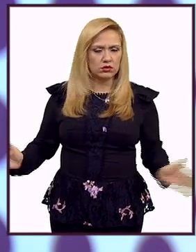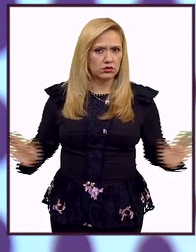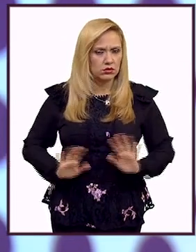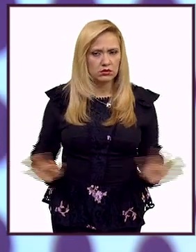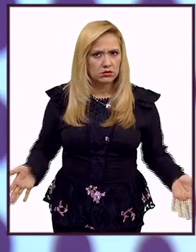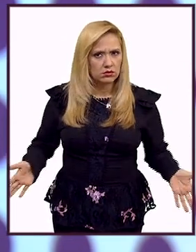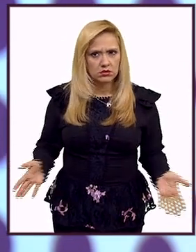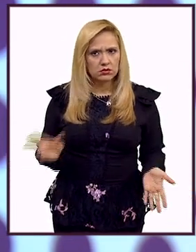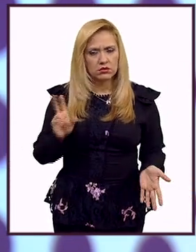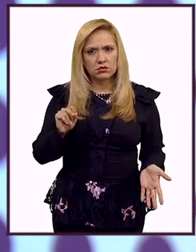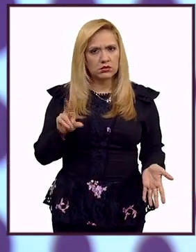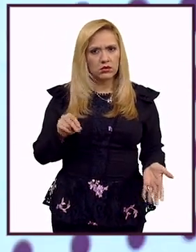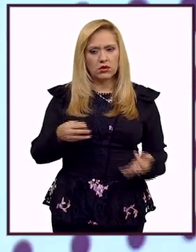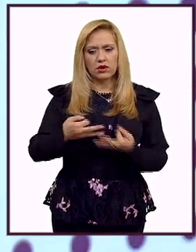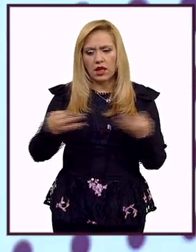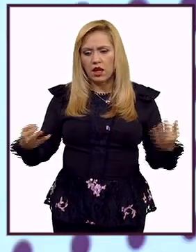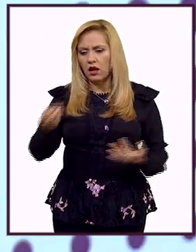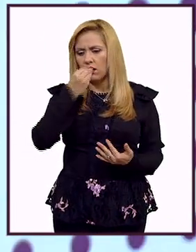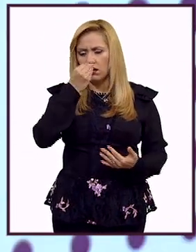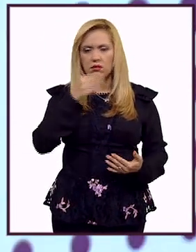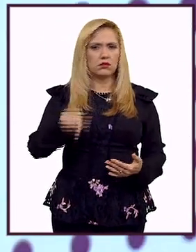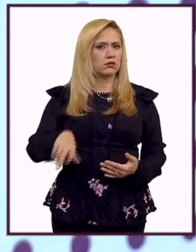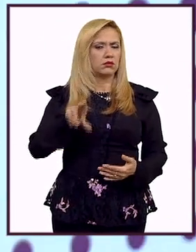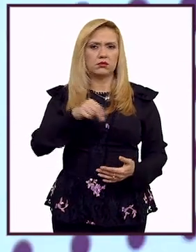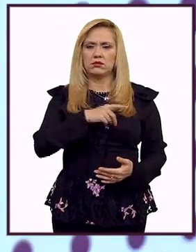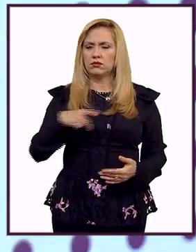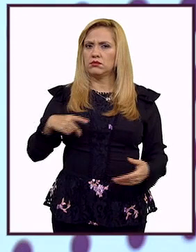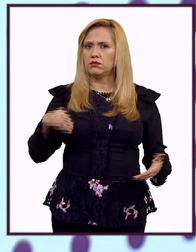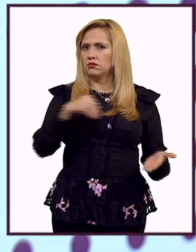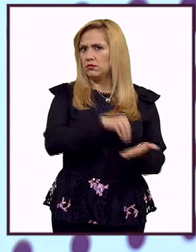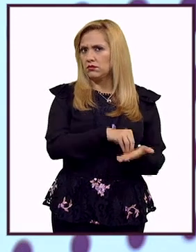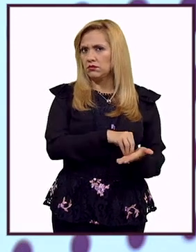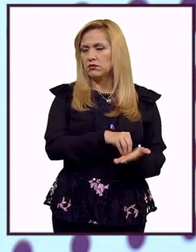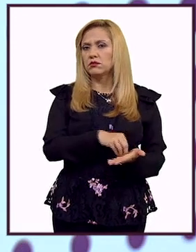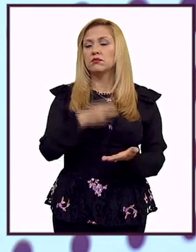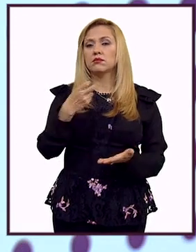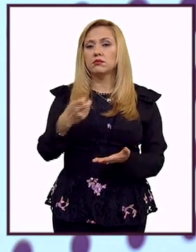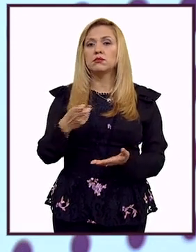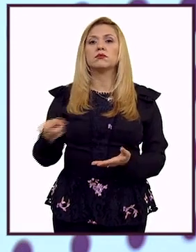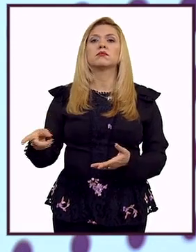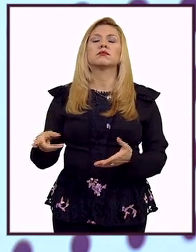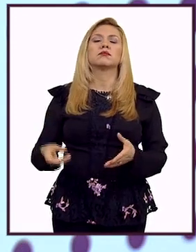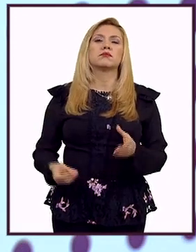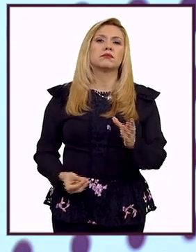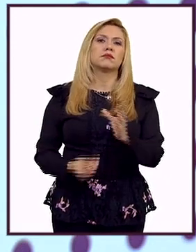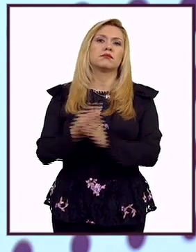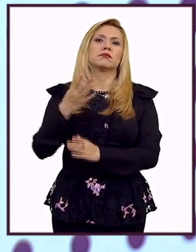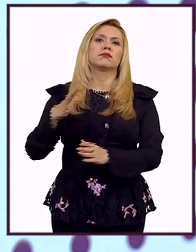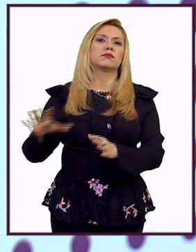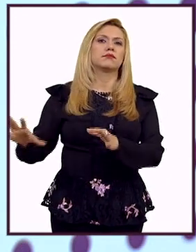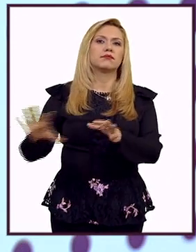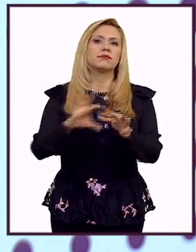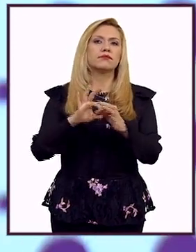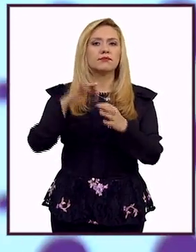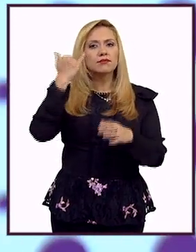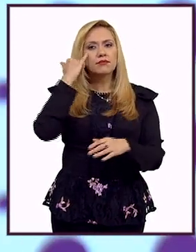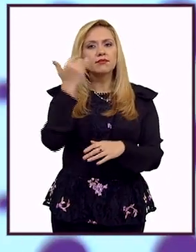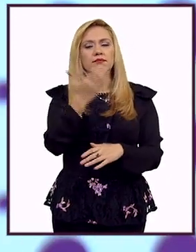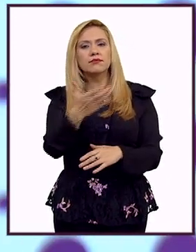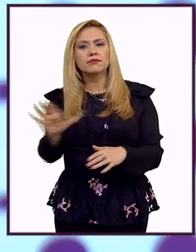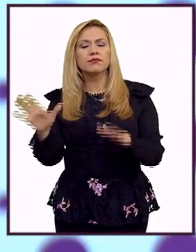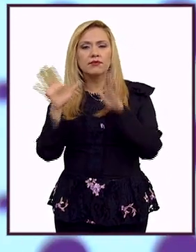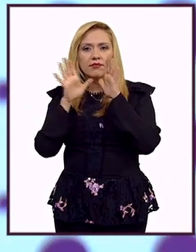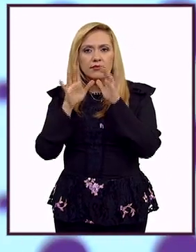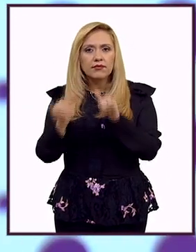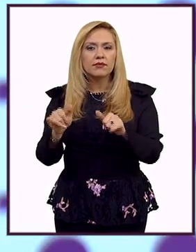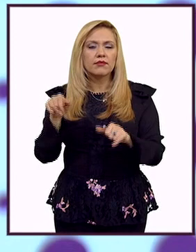sobre la alimentación, que eso no debería de estar ahí, ¿no? Entonces así surge la Vía Campesina, porque esas políticas diseñadas desde